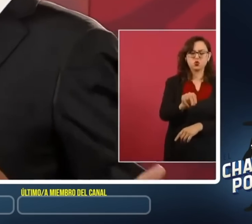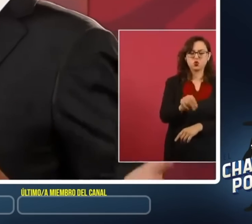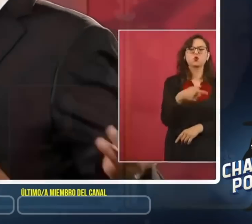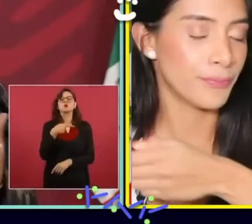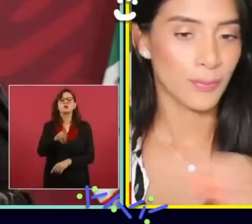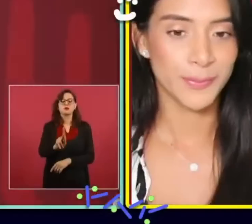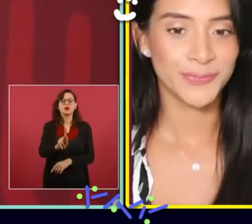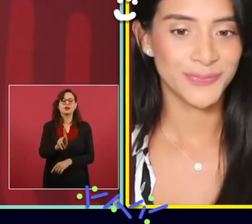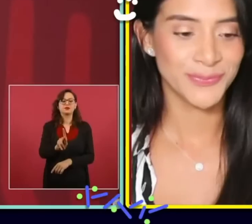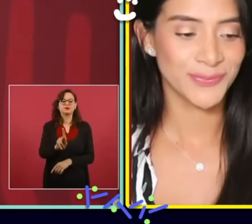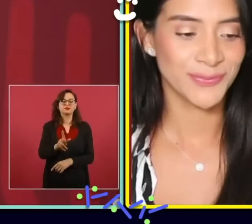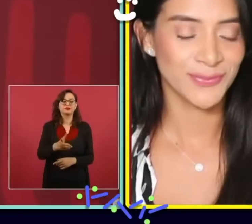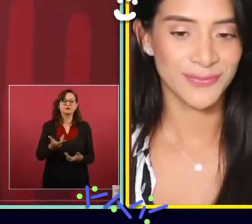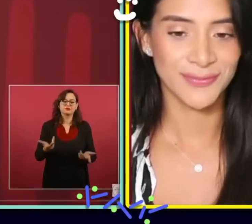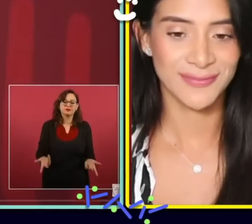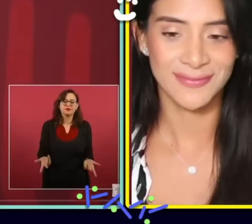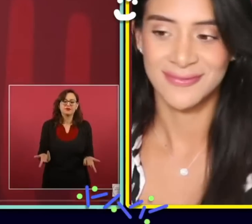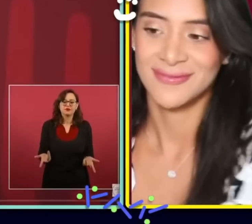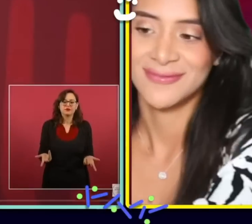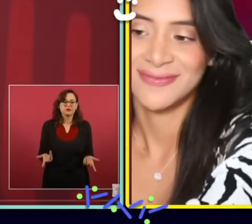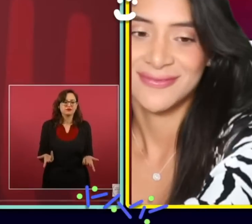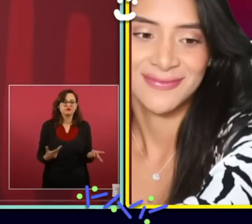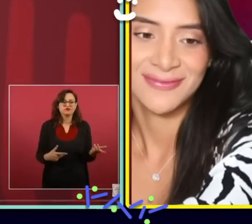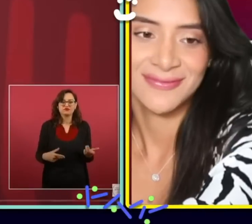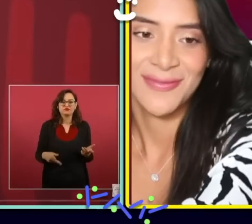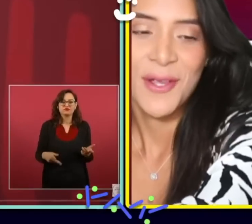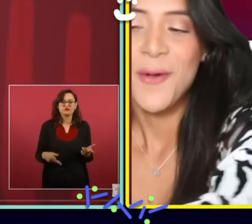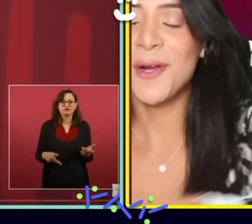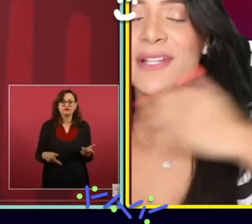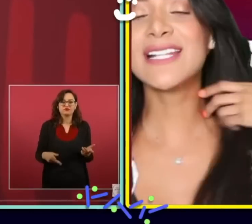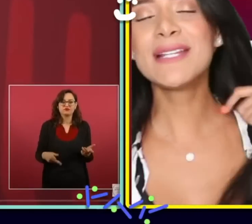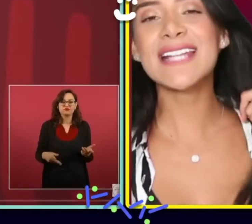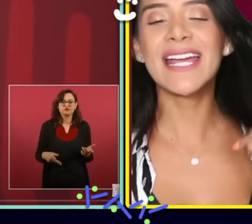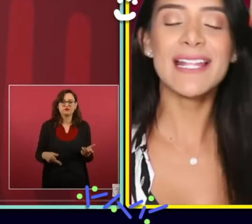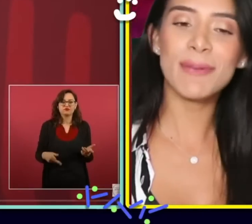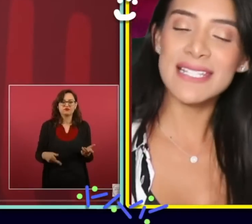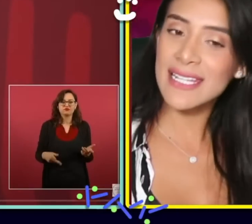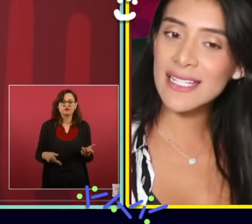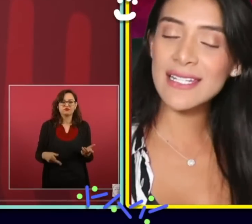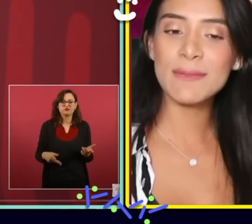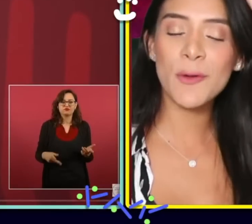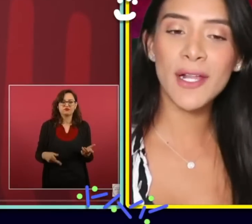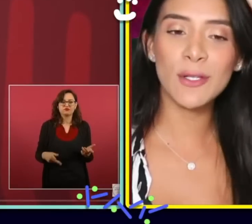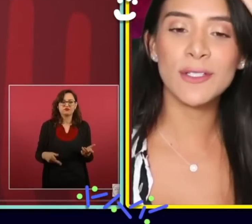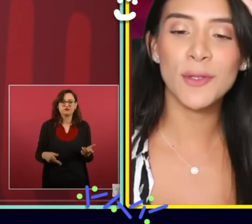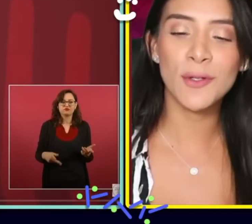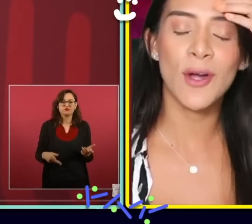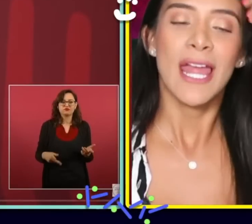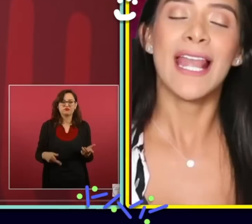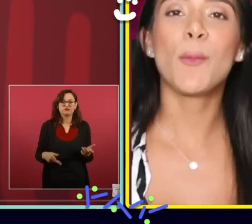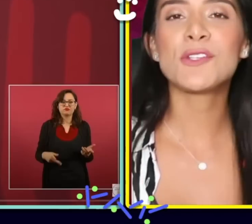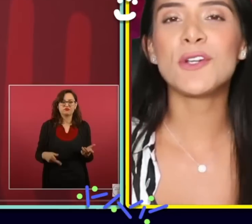pues que no nos echen la culpa a nosotros. Bueno, pues este mensaje del presidente Andrés Manuel, donde,